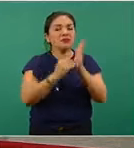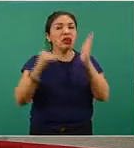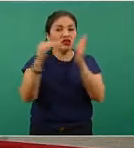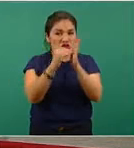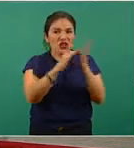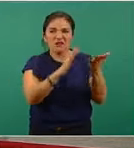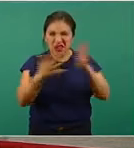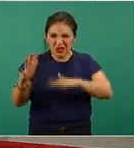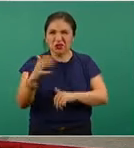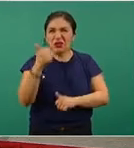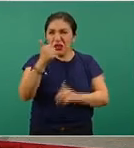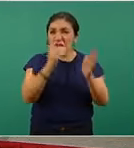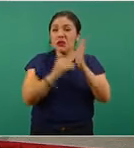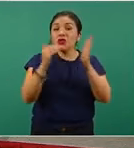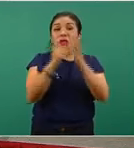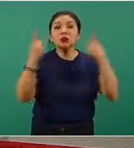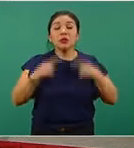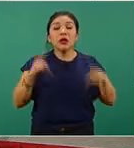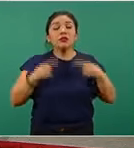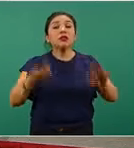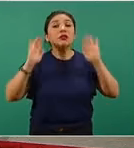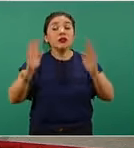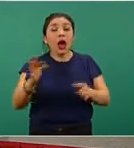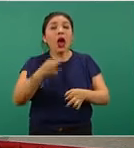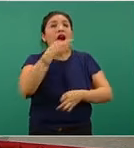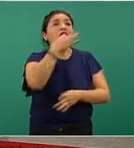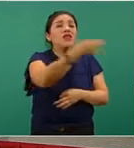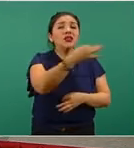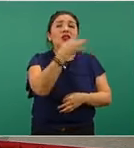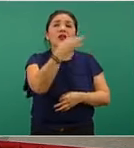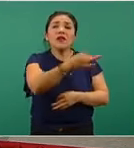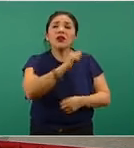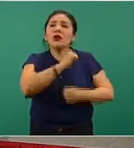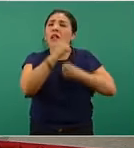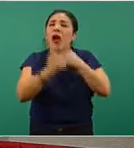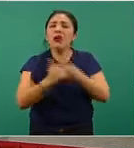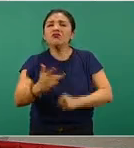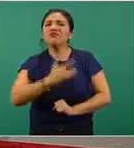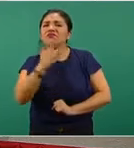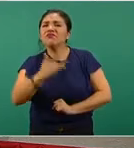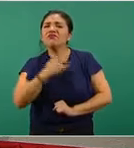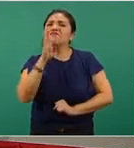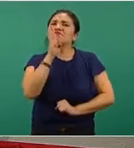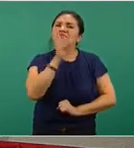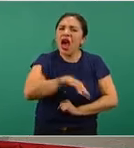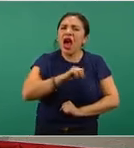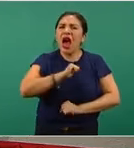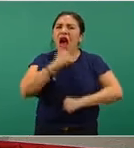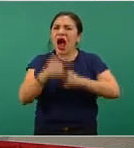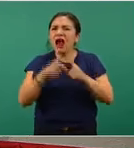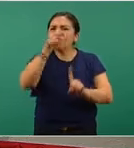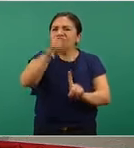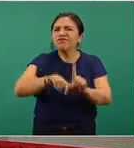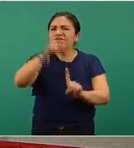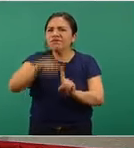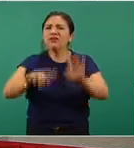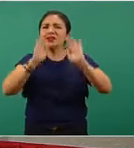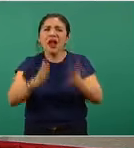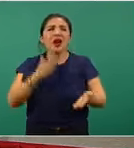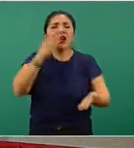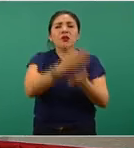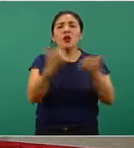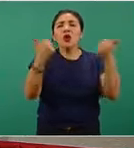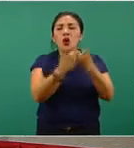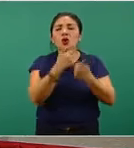millones, de personas que han notificado, que han acudido, tienen síntomas, han acudido a